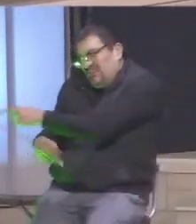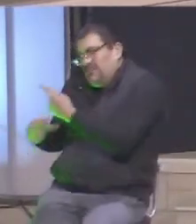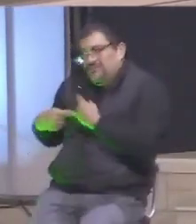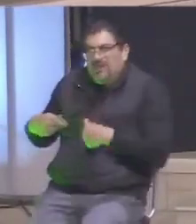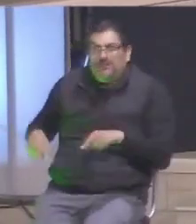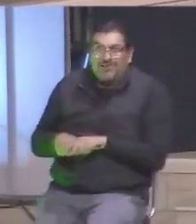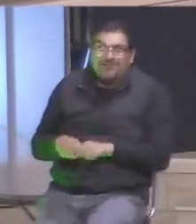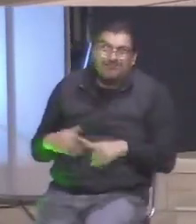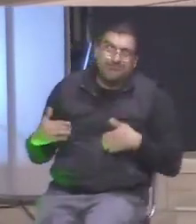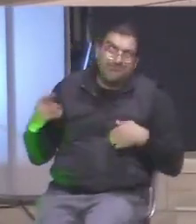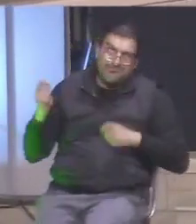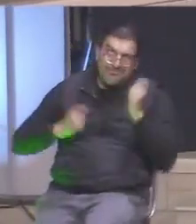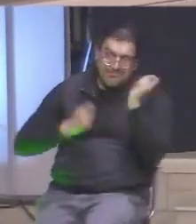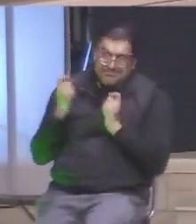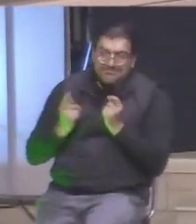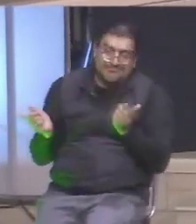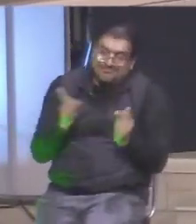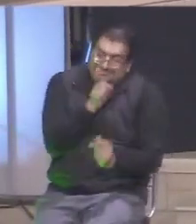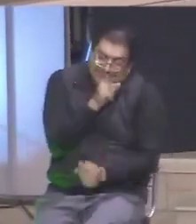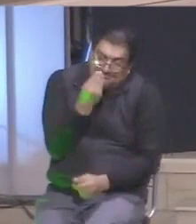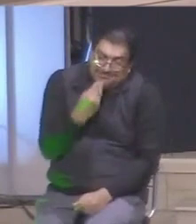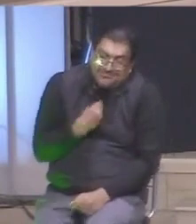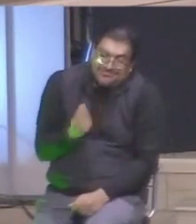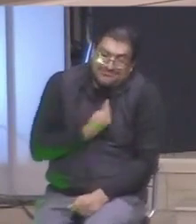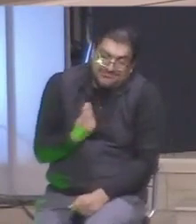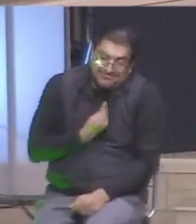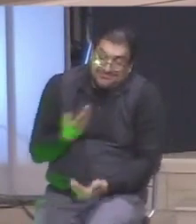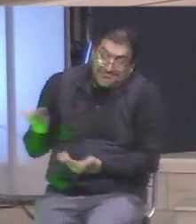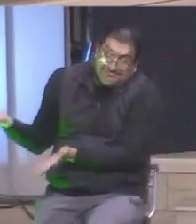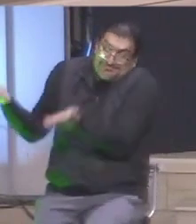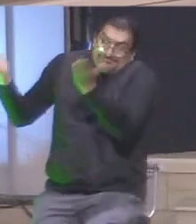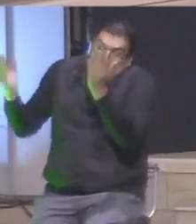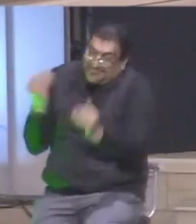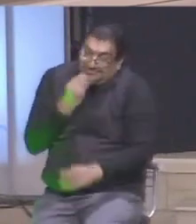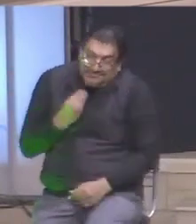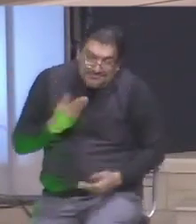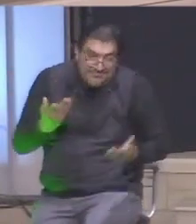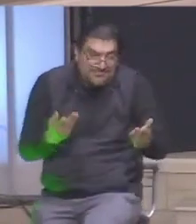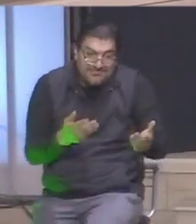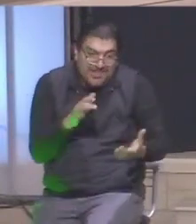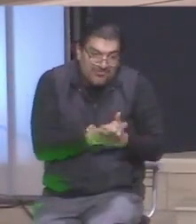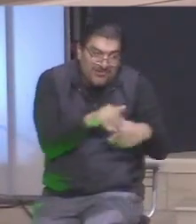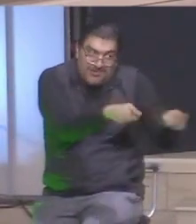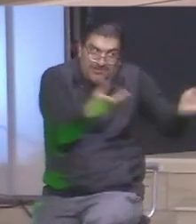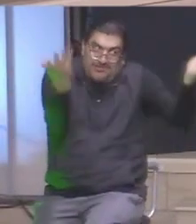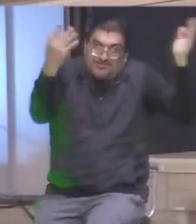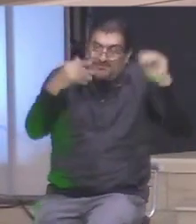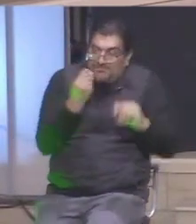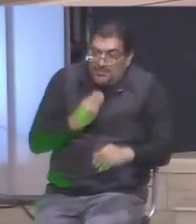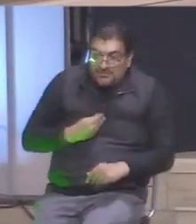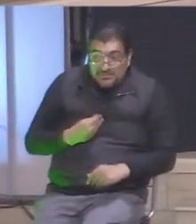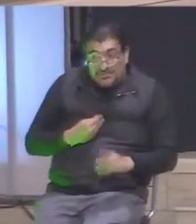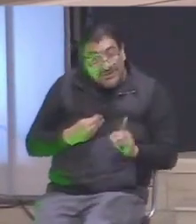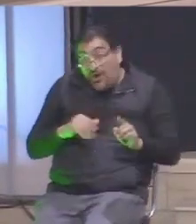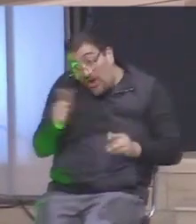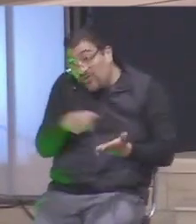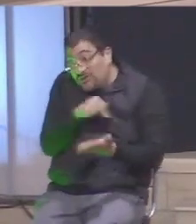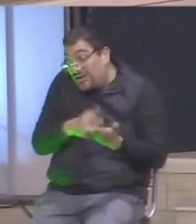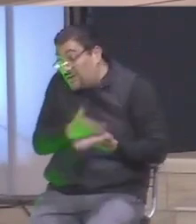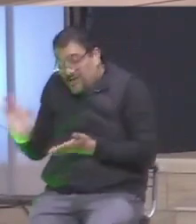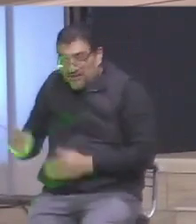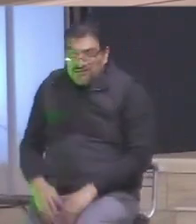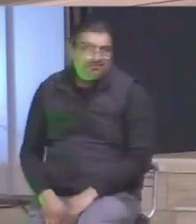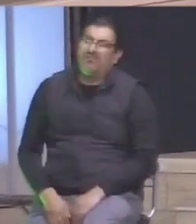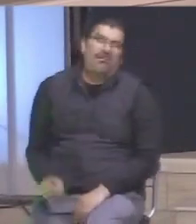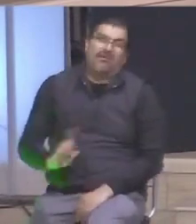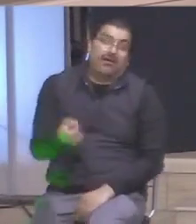ahí estoy bien mi esposa mis hijos por la señora está aquí Bueno hacer un jacalito al lado de la casa del